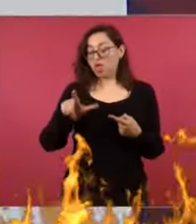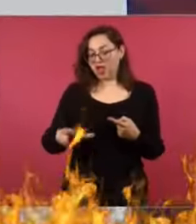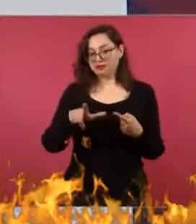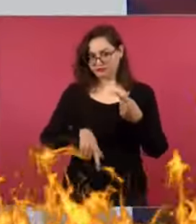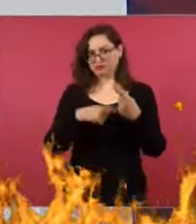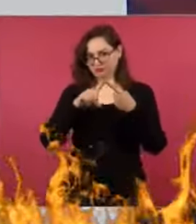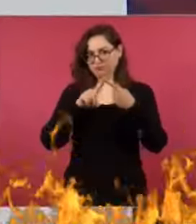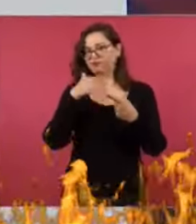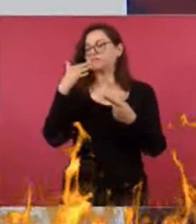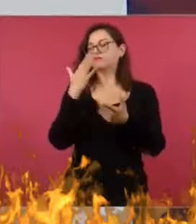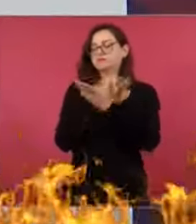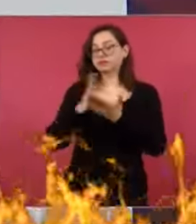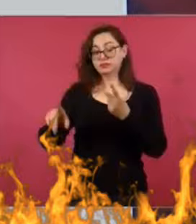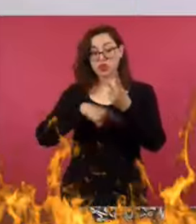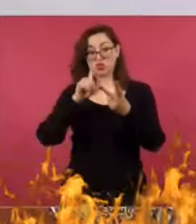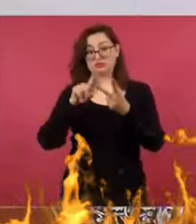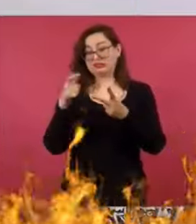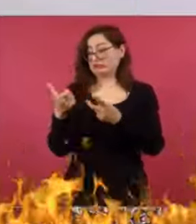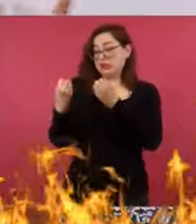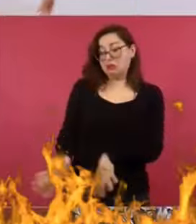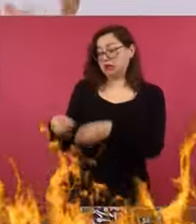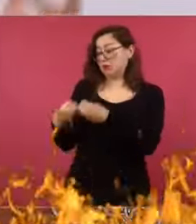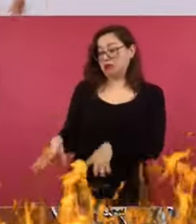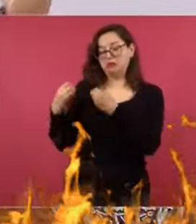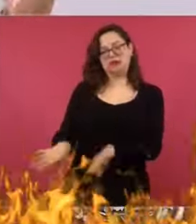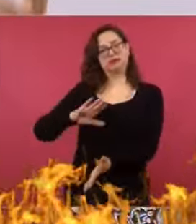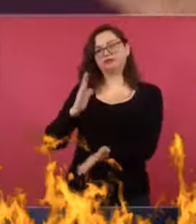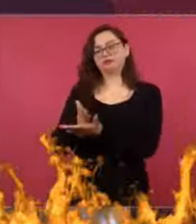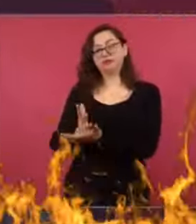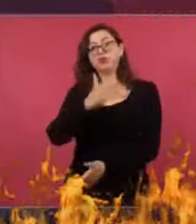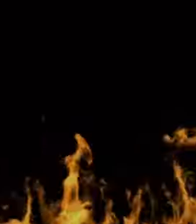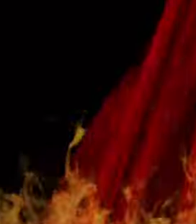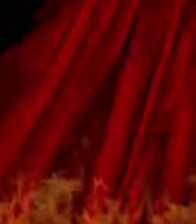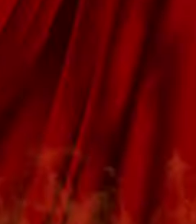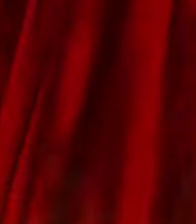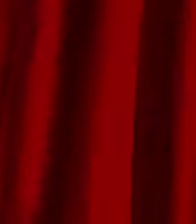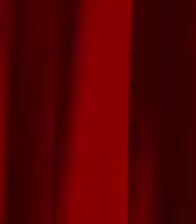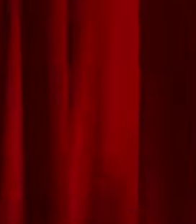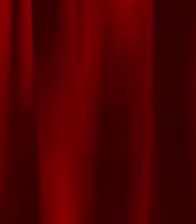mucho el dinero que se va por el cao de la corrupción cuando ha corrupción presupuesto rinde alcanza